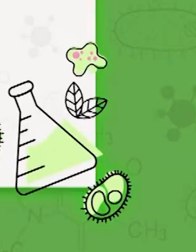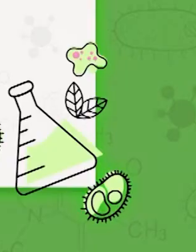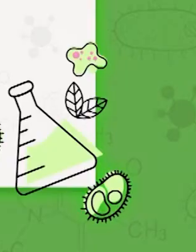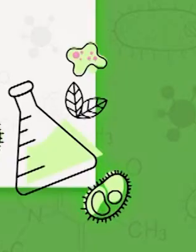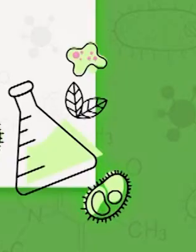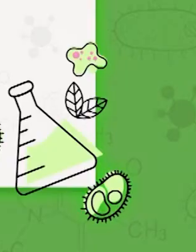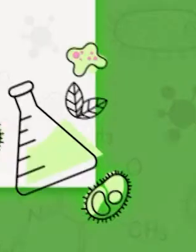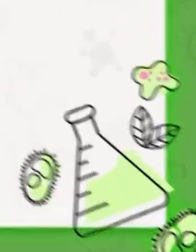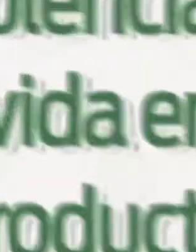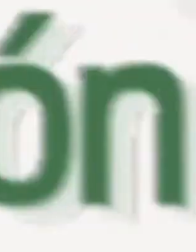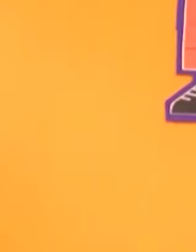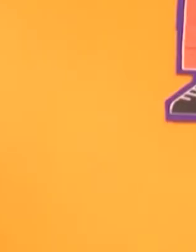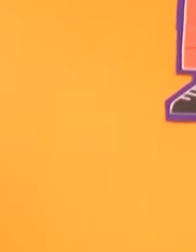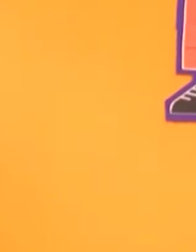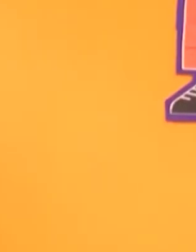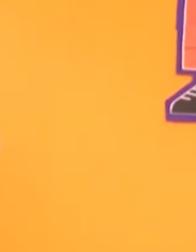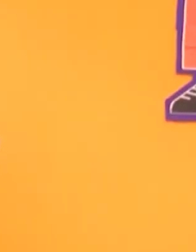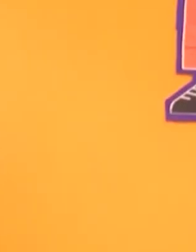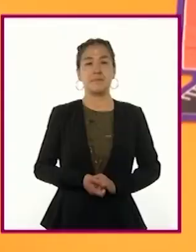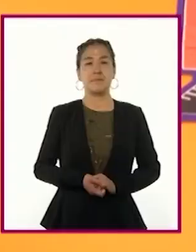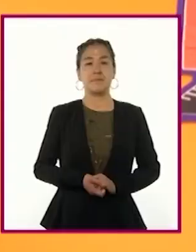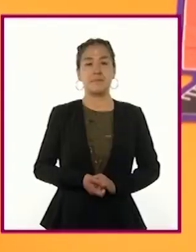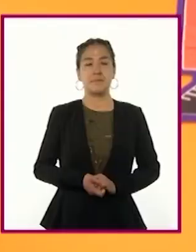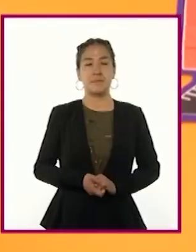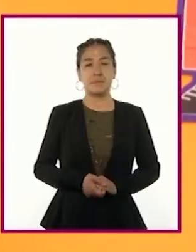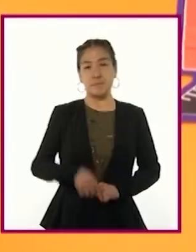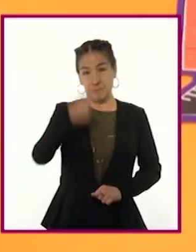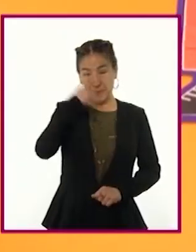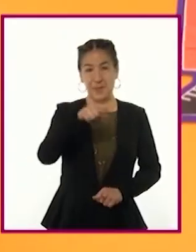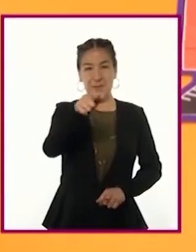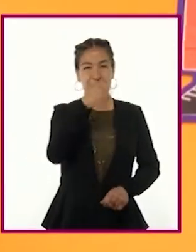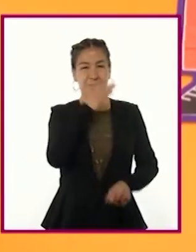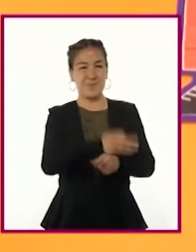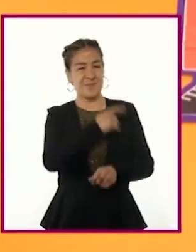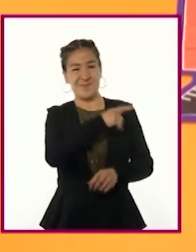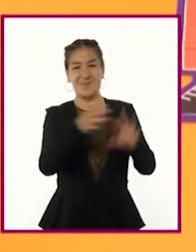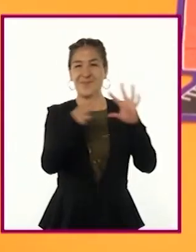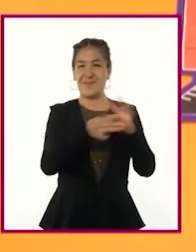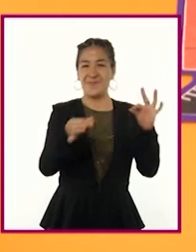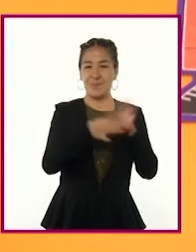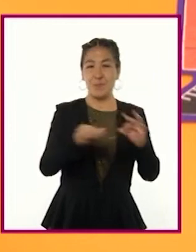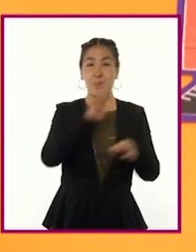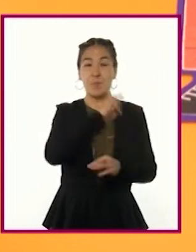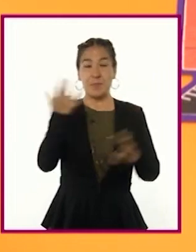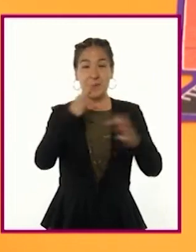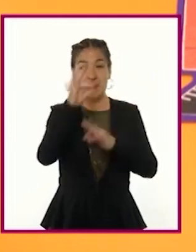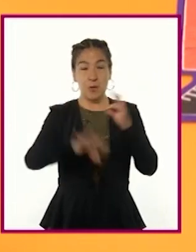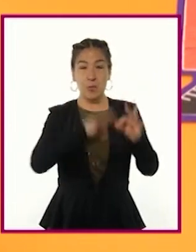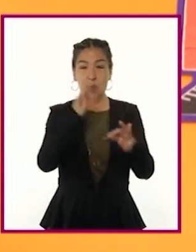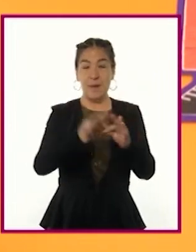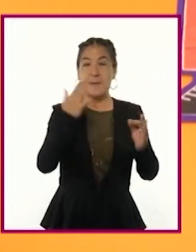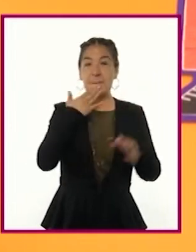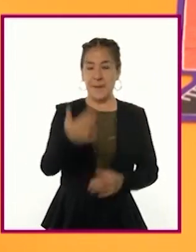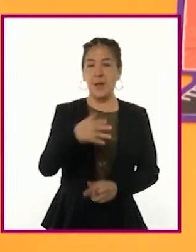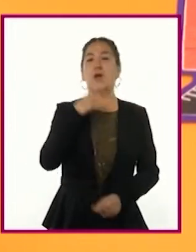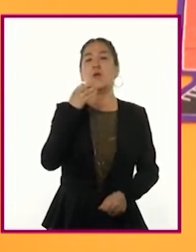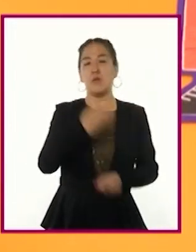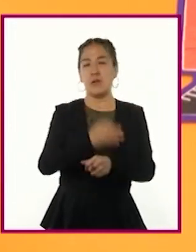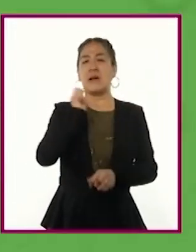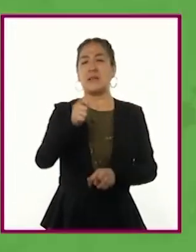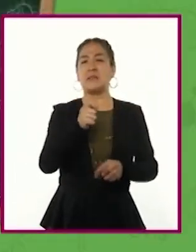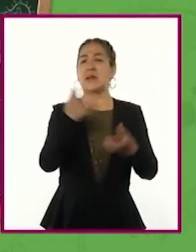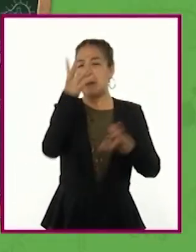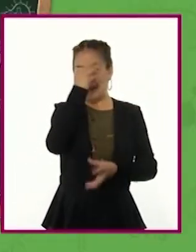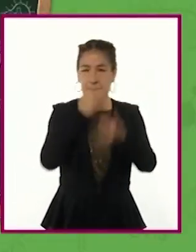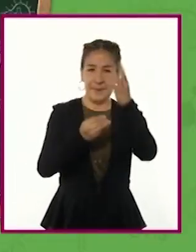sexual y reproductiva. Para cumplir con algunos de los elementos que se consideran en este aprendizaje, trabajaremos bajo el propósito